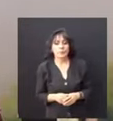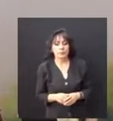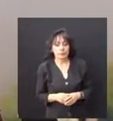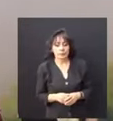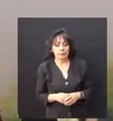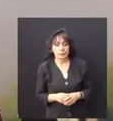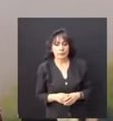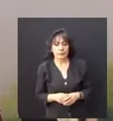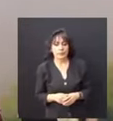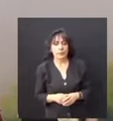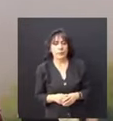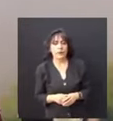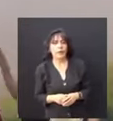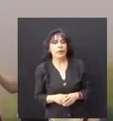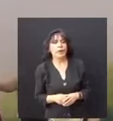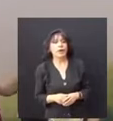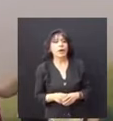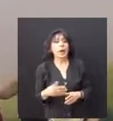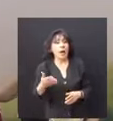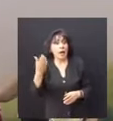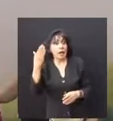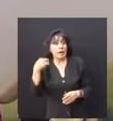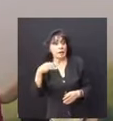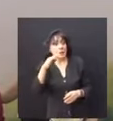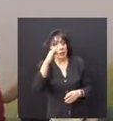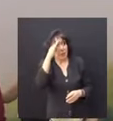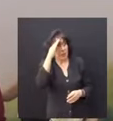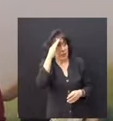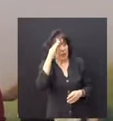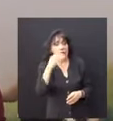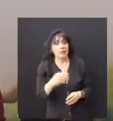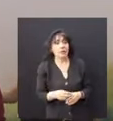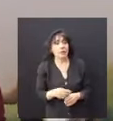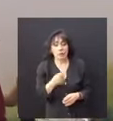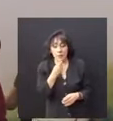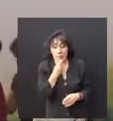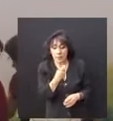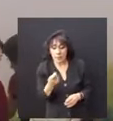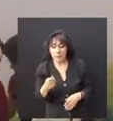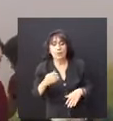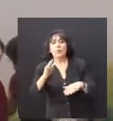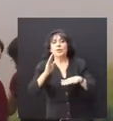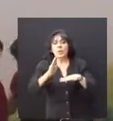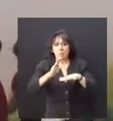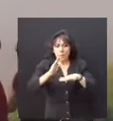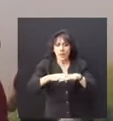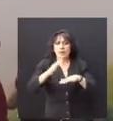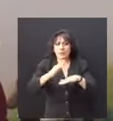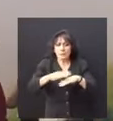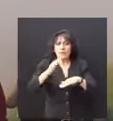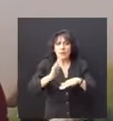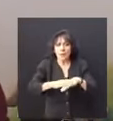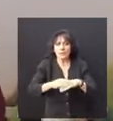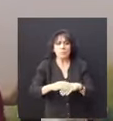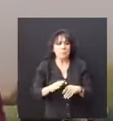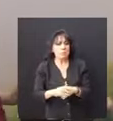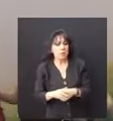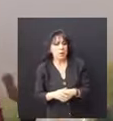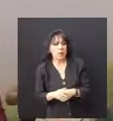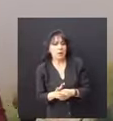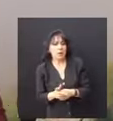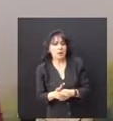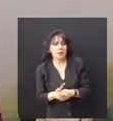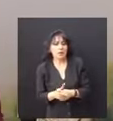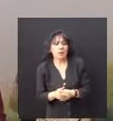los más aplicados fueran a las mejores escuelas. Y eso solo genera división. A